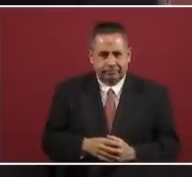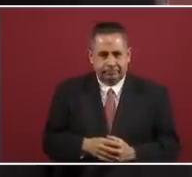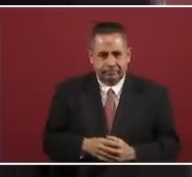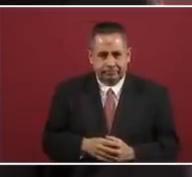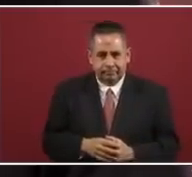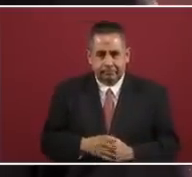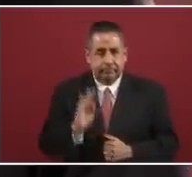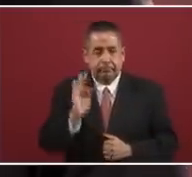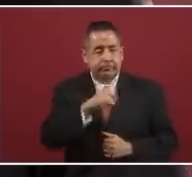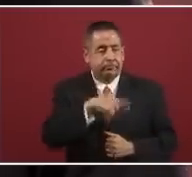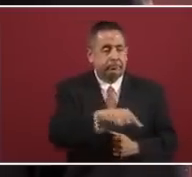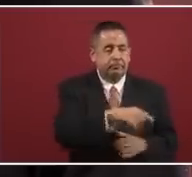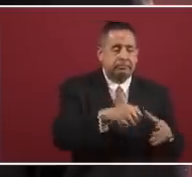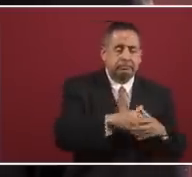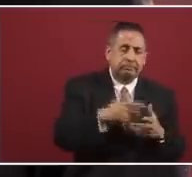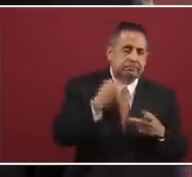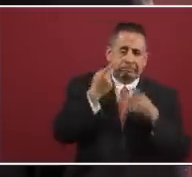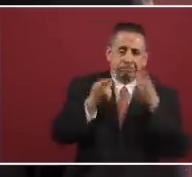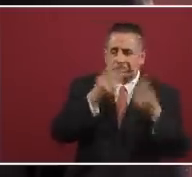hacer politiquería,